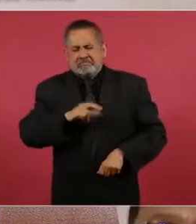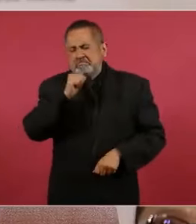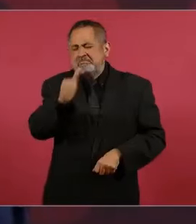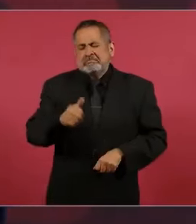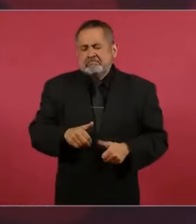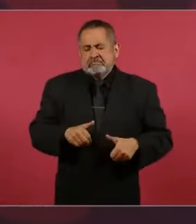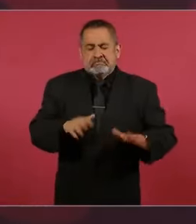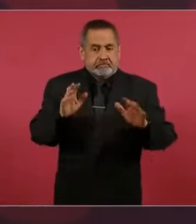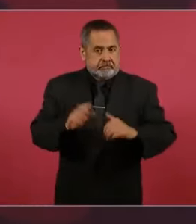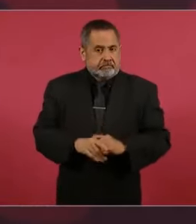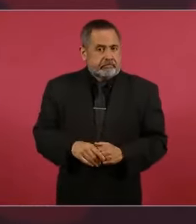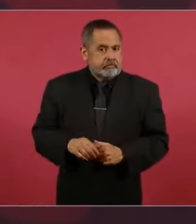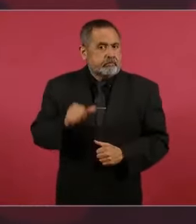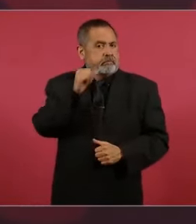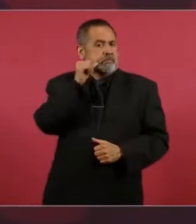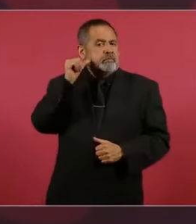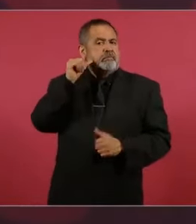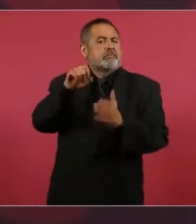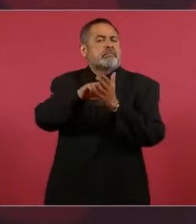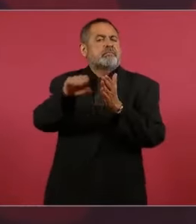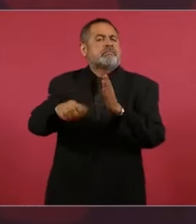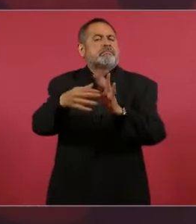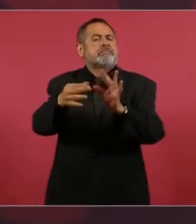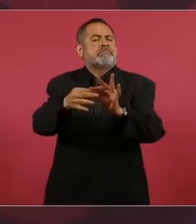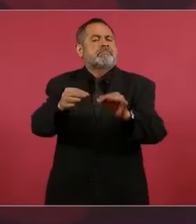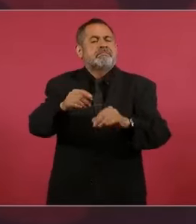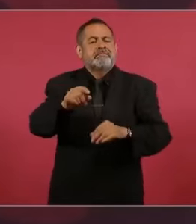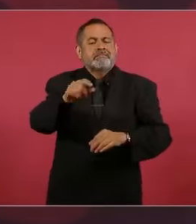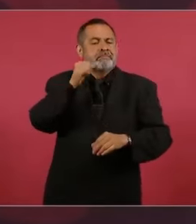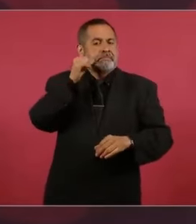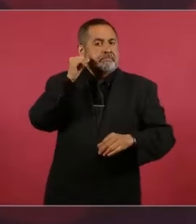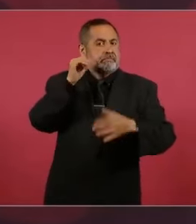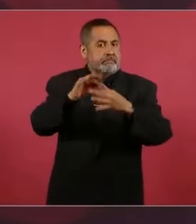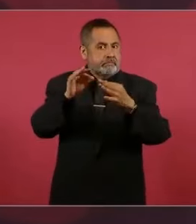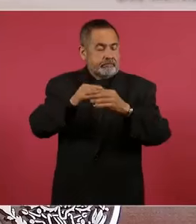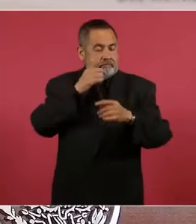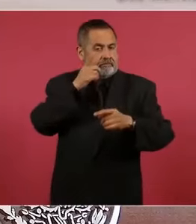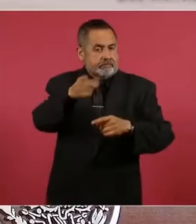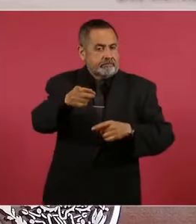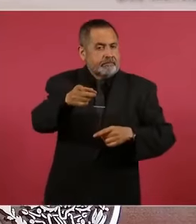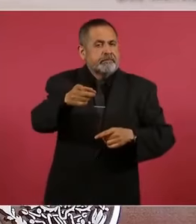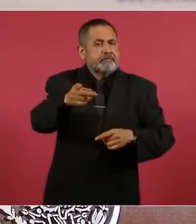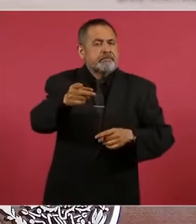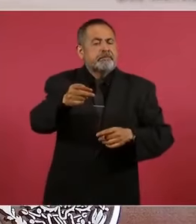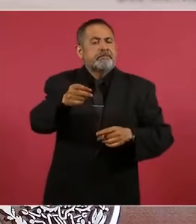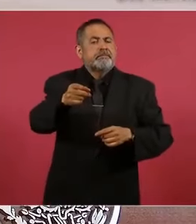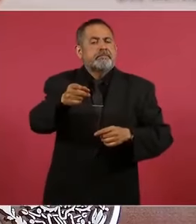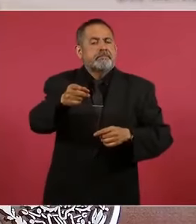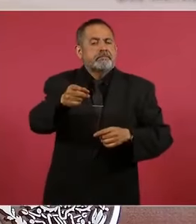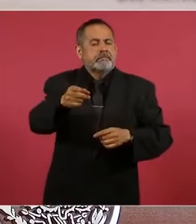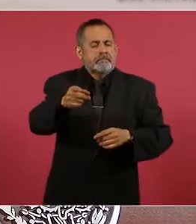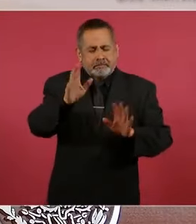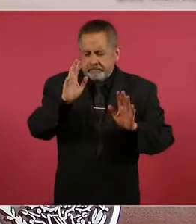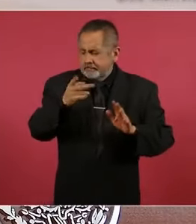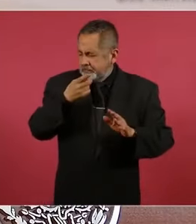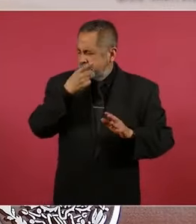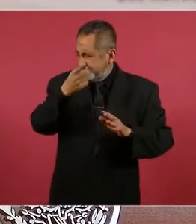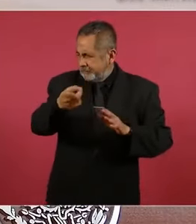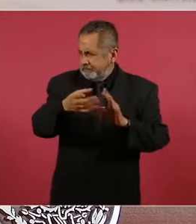ejemplo, hablábamos de lo de, ya lo